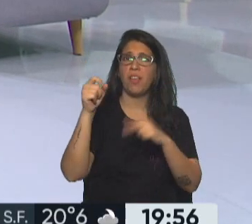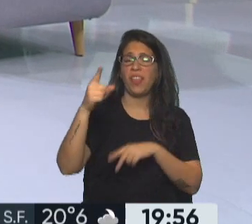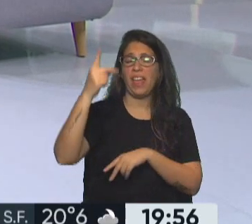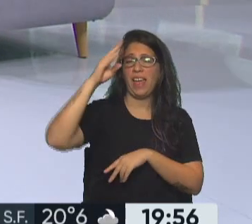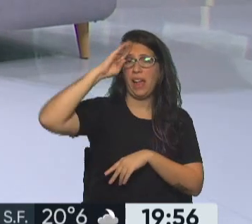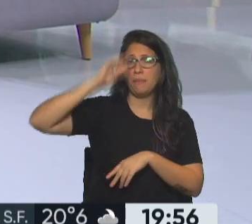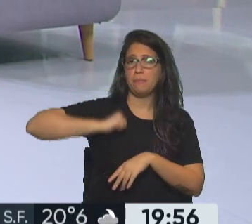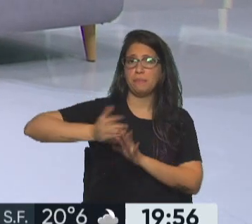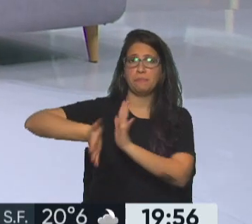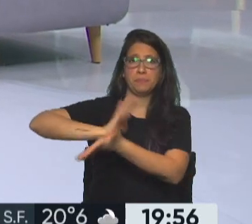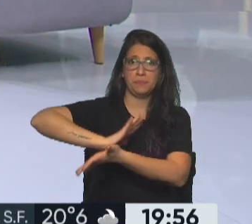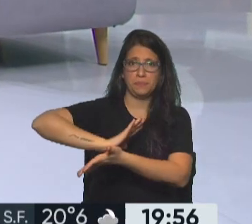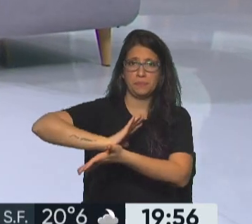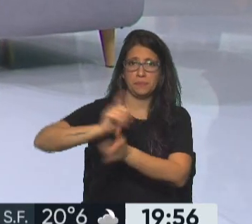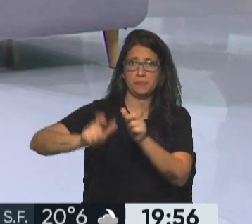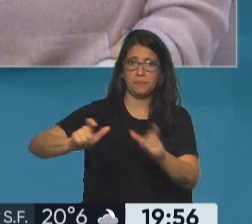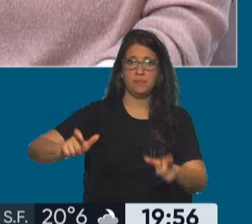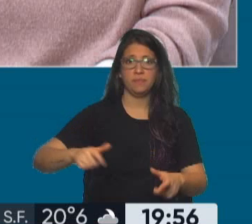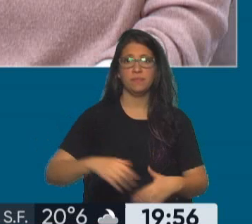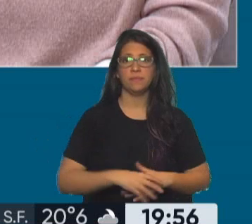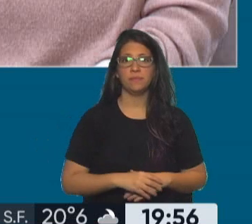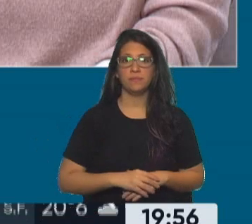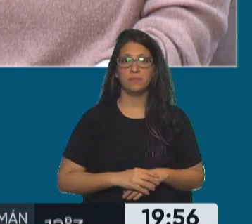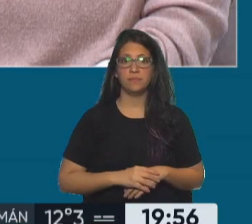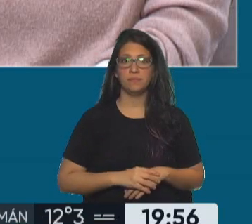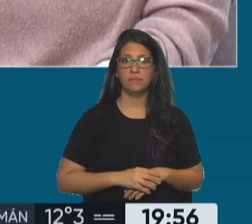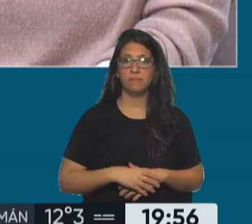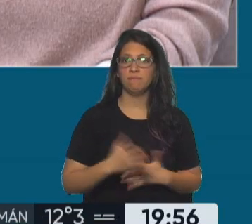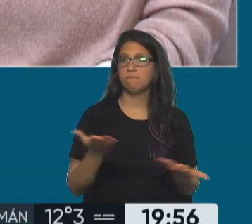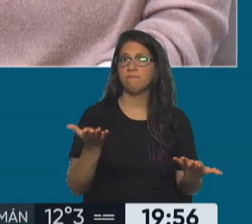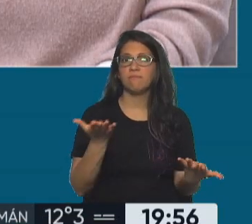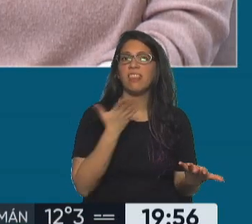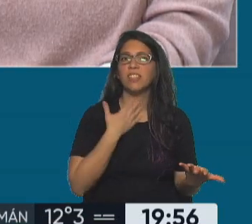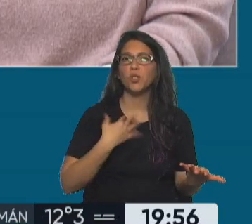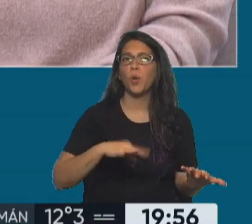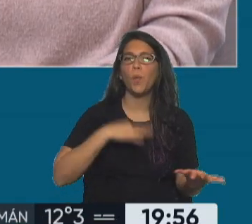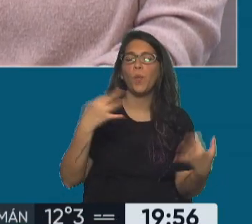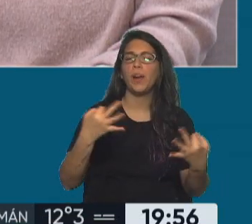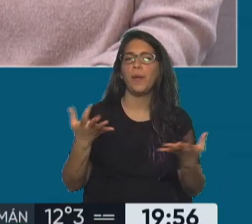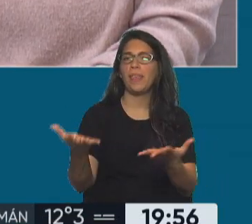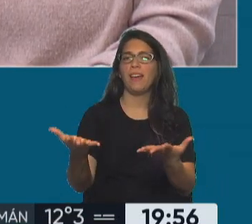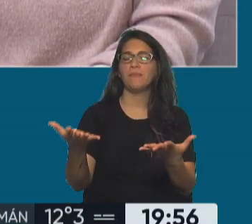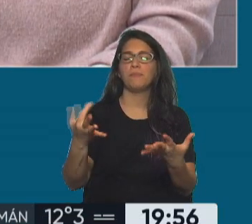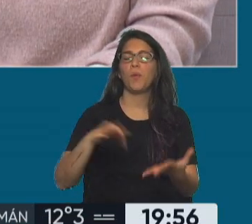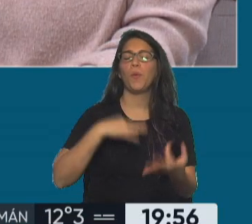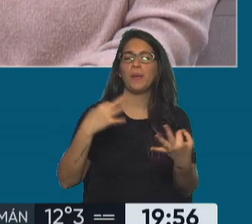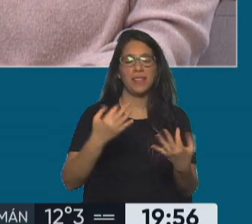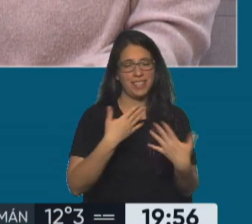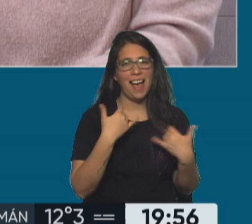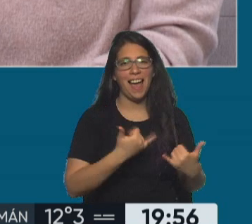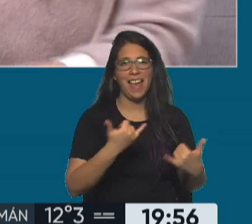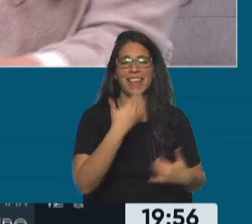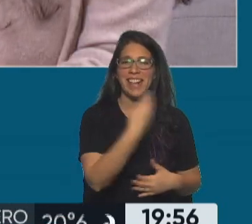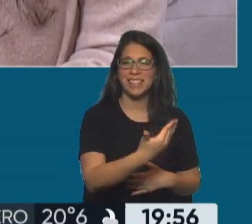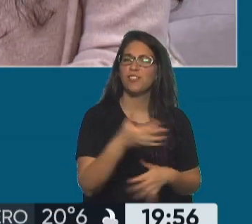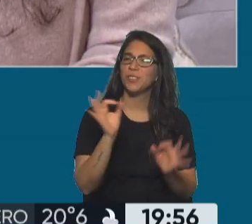genocida. No puedo no desearte buena vida. Gracias, Solo Horacio. buena vida. La tengo, gracias. Gracias